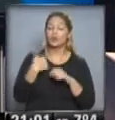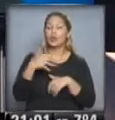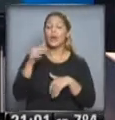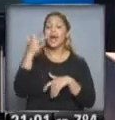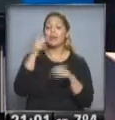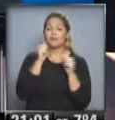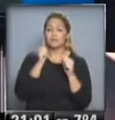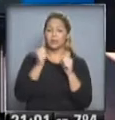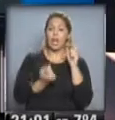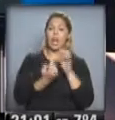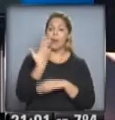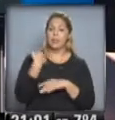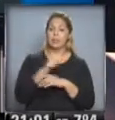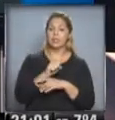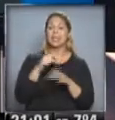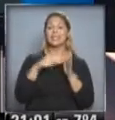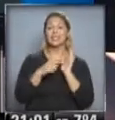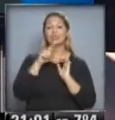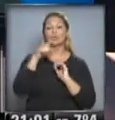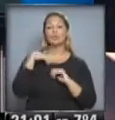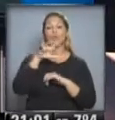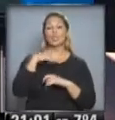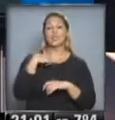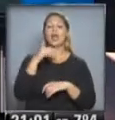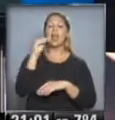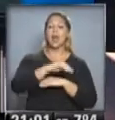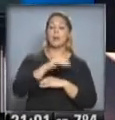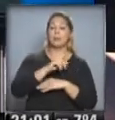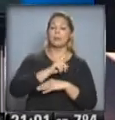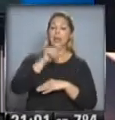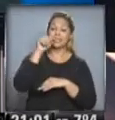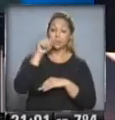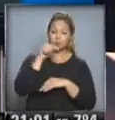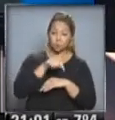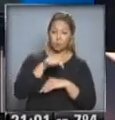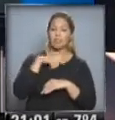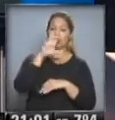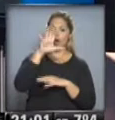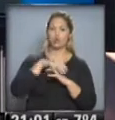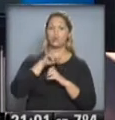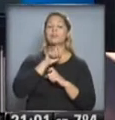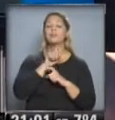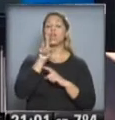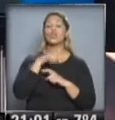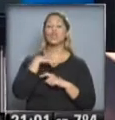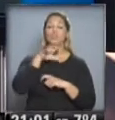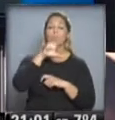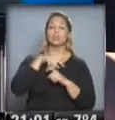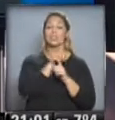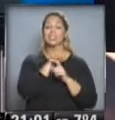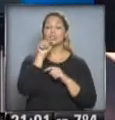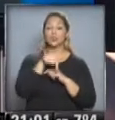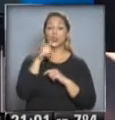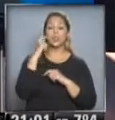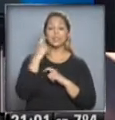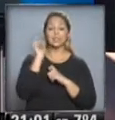heladas durante las primeras horas de la mañana en el centro y sur de Buenos Aires, también la pampa y sur de la provincia de Córdoba. Entre el norte de Buenos Aires y sur de Entre